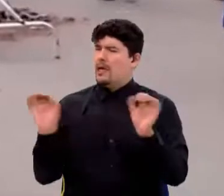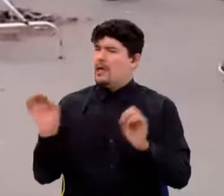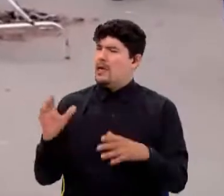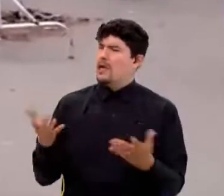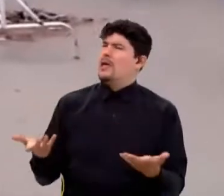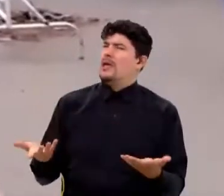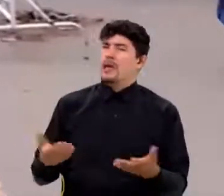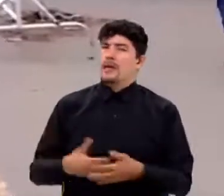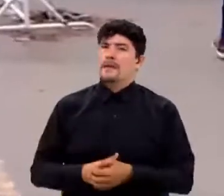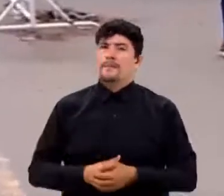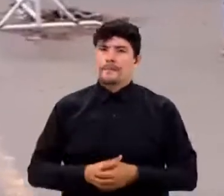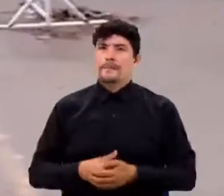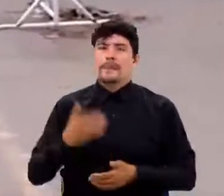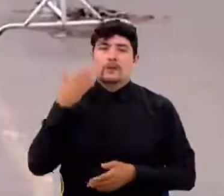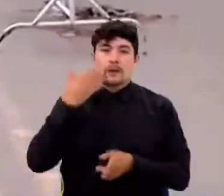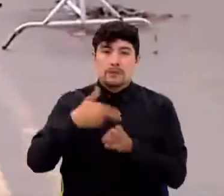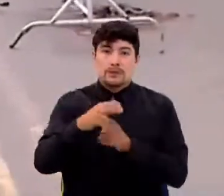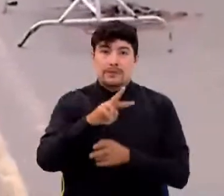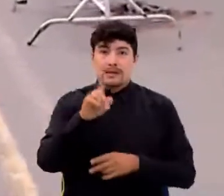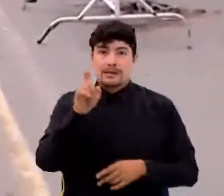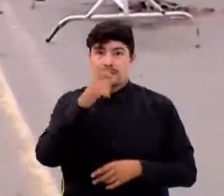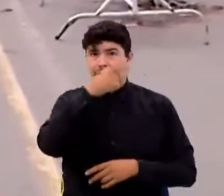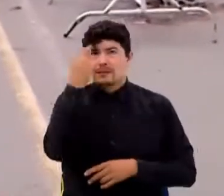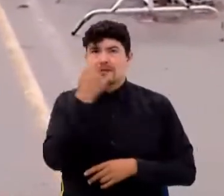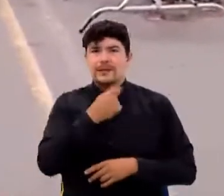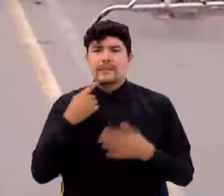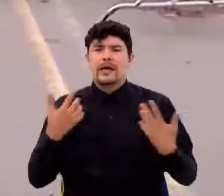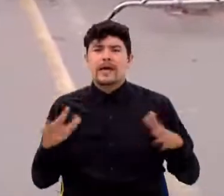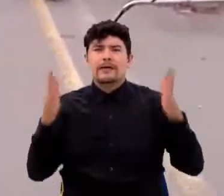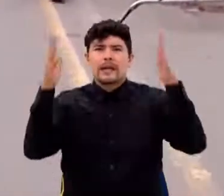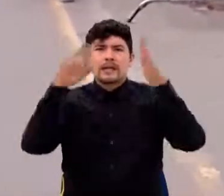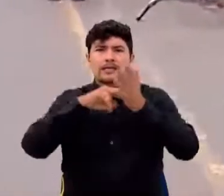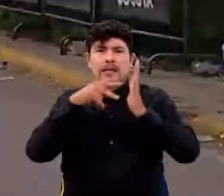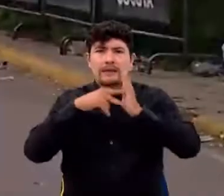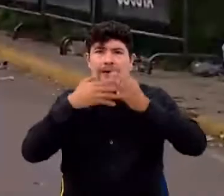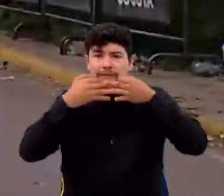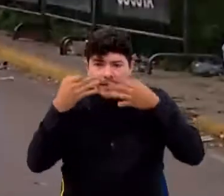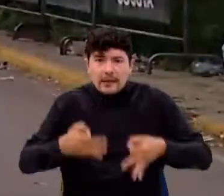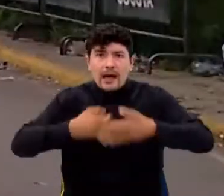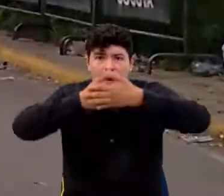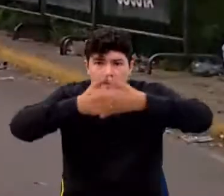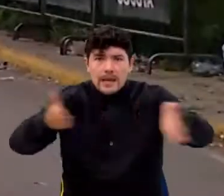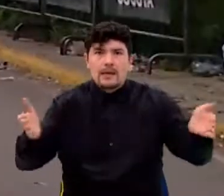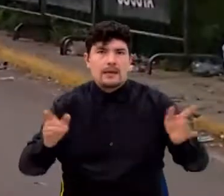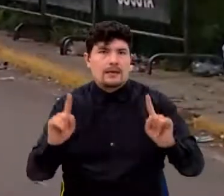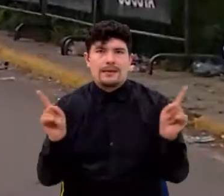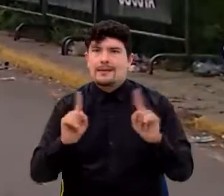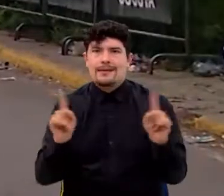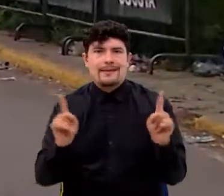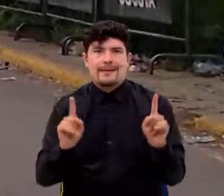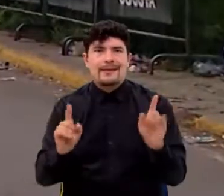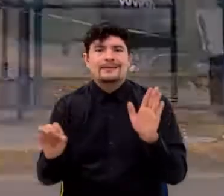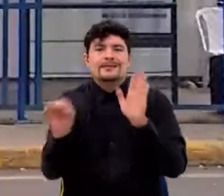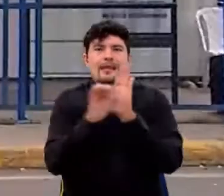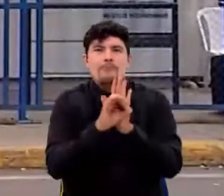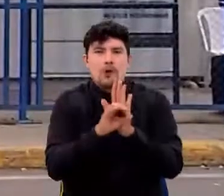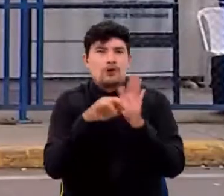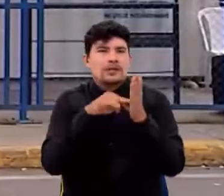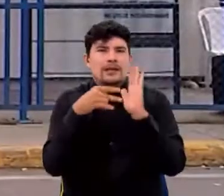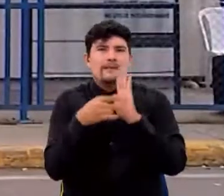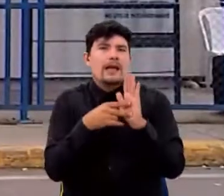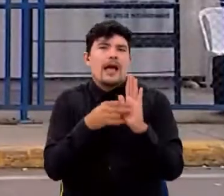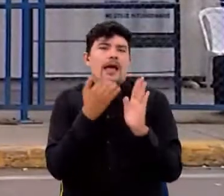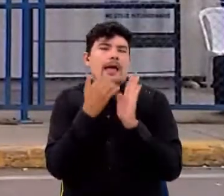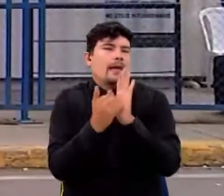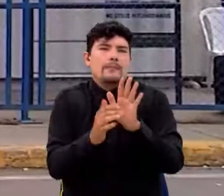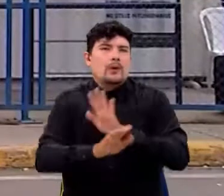que se llevará a cabo el próximo 26 de septiembre será un acto simbólico, pues según él, la apertura ha sido acelerada